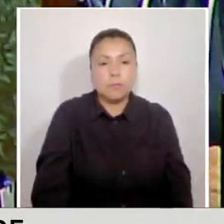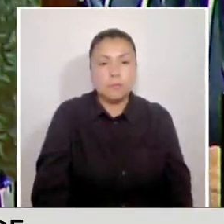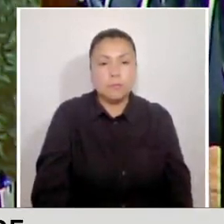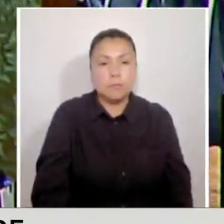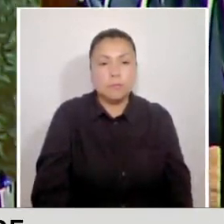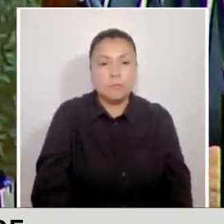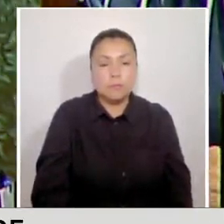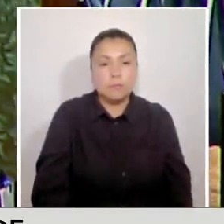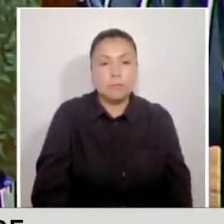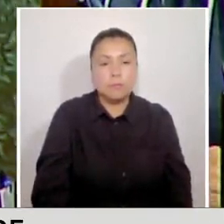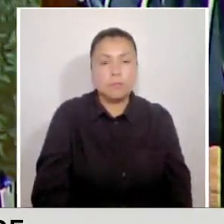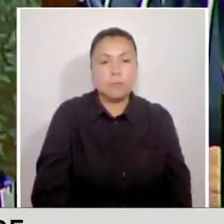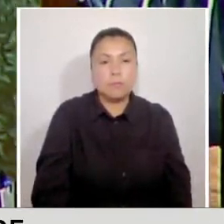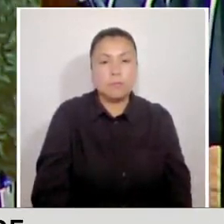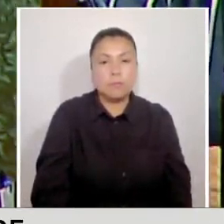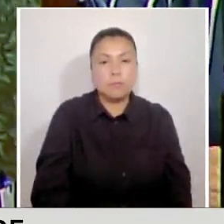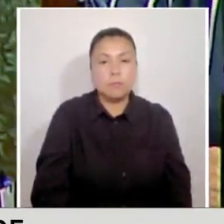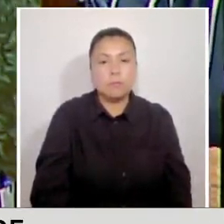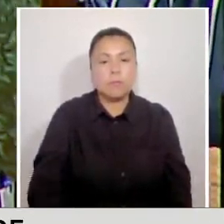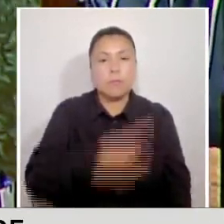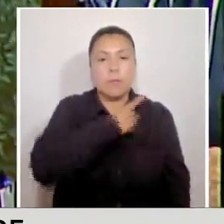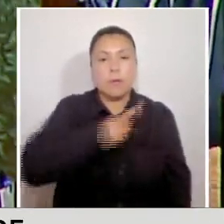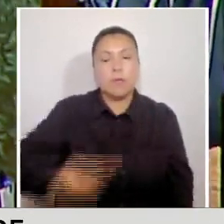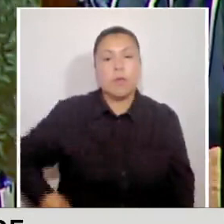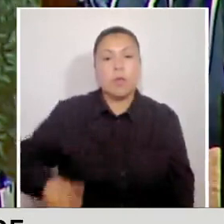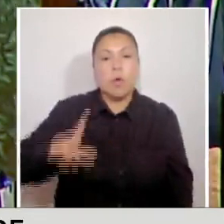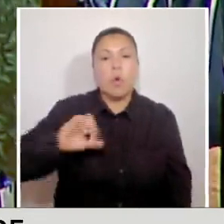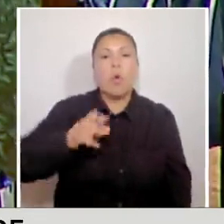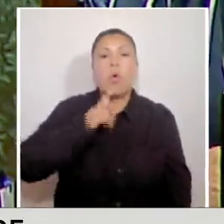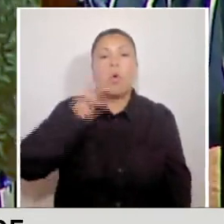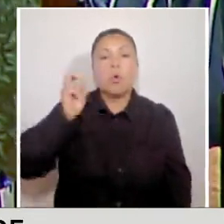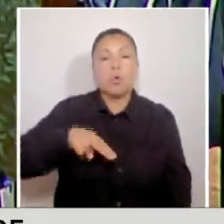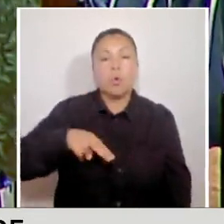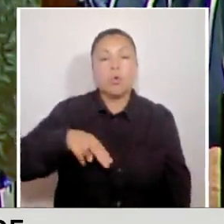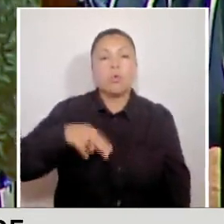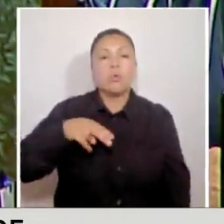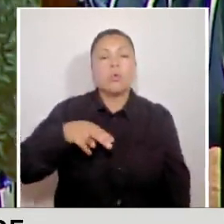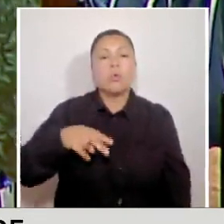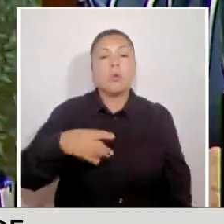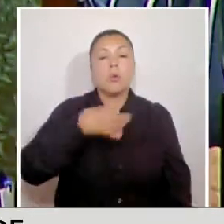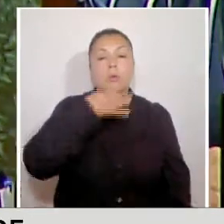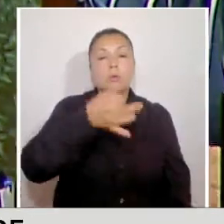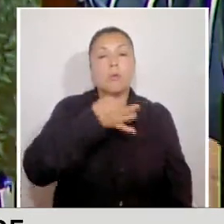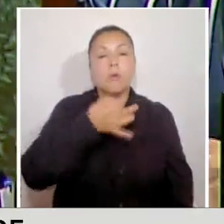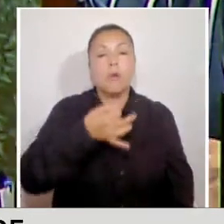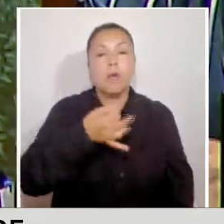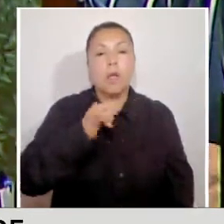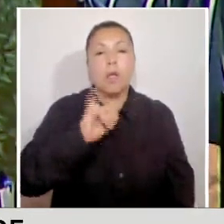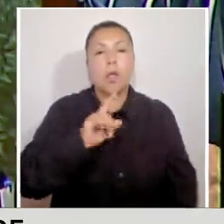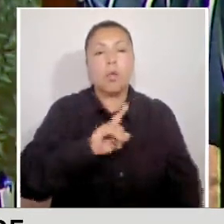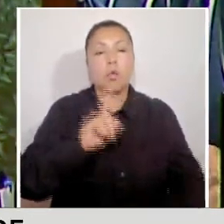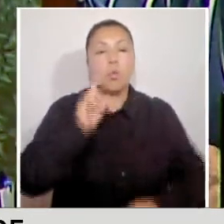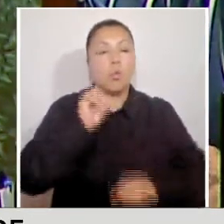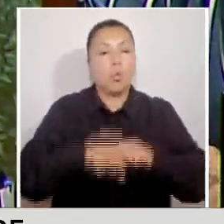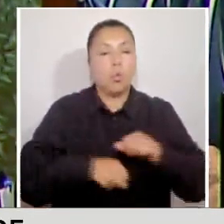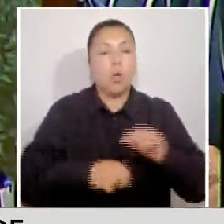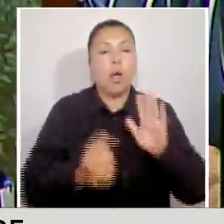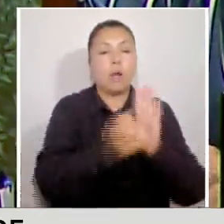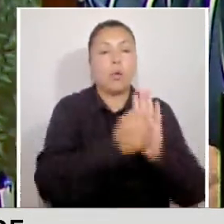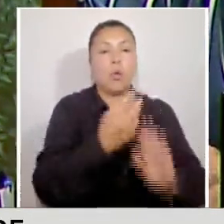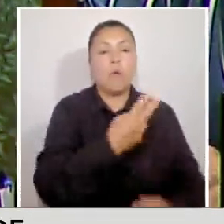Estado el diputado longton ha solicitado la reconsideración de la declaración de inadmisibilidad en virtud de lo dispuesto en el artículo